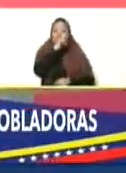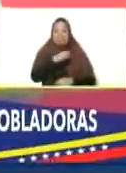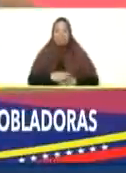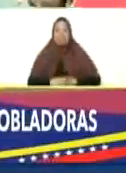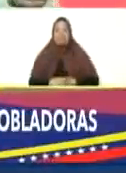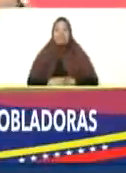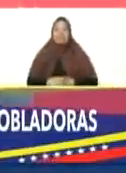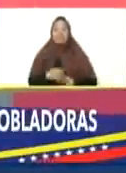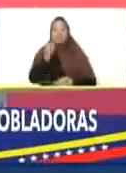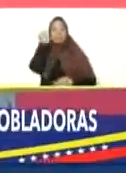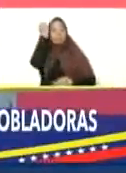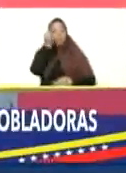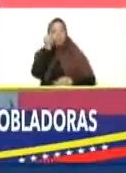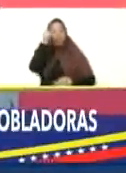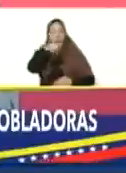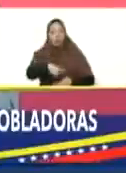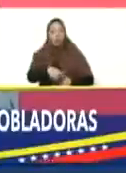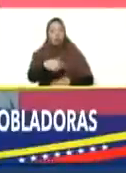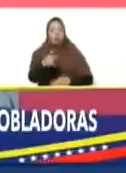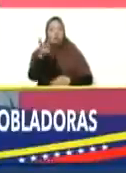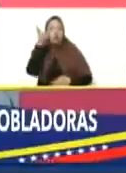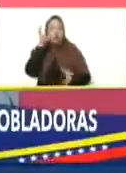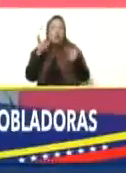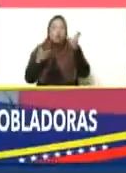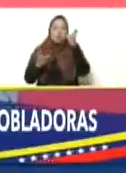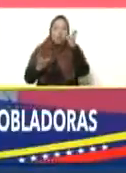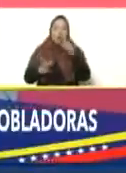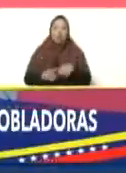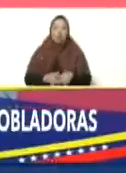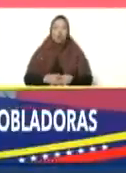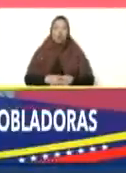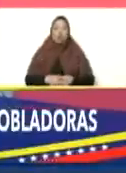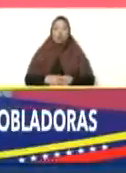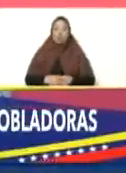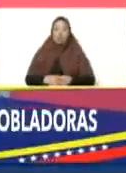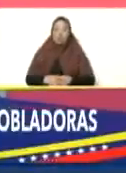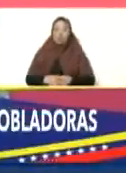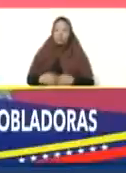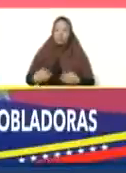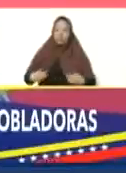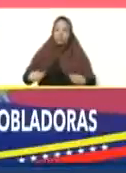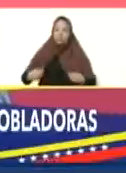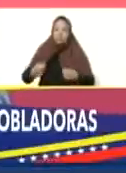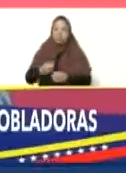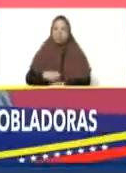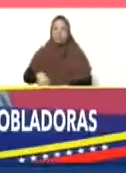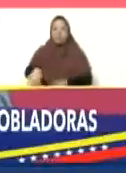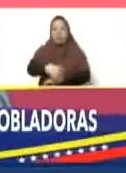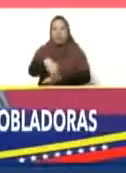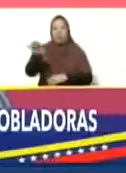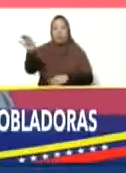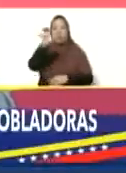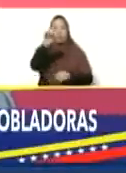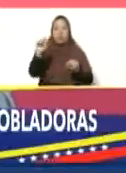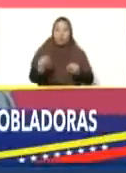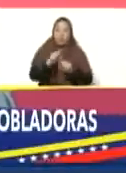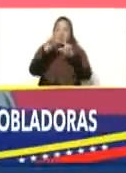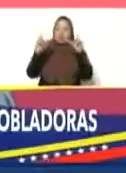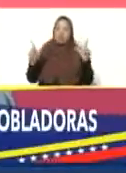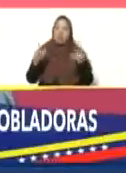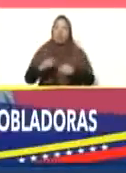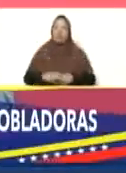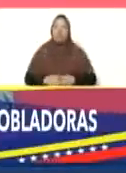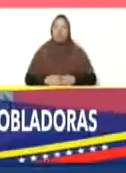yo le he contado en estos días no sé si lo han escuchado pasamos por estos países y uno quedó impresionado